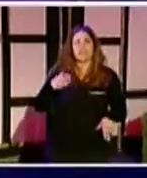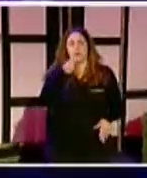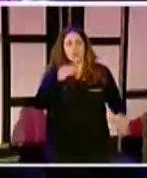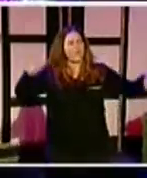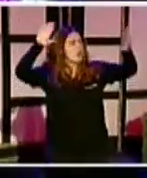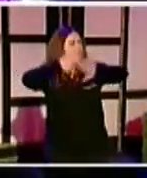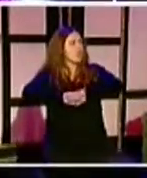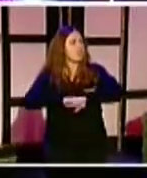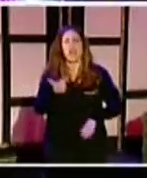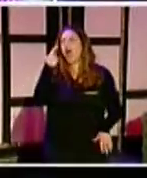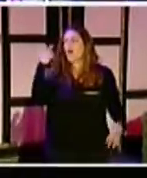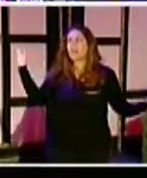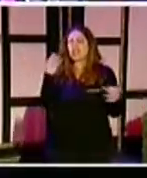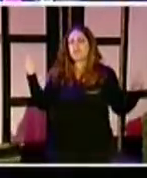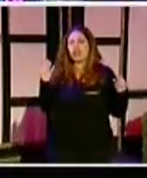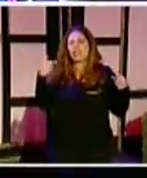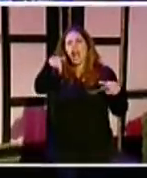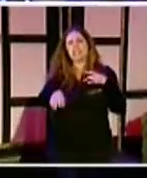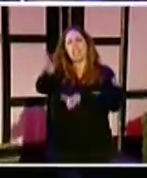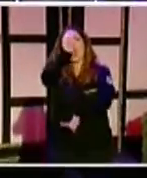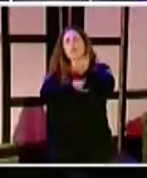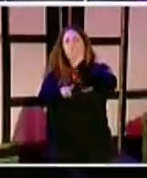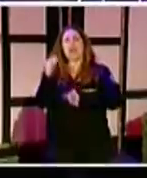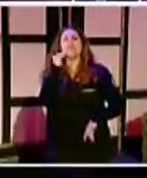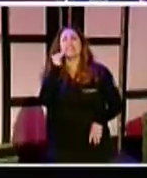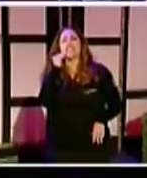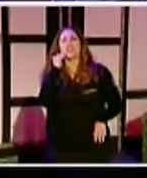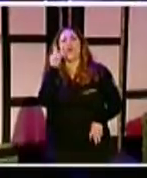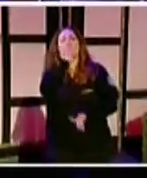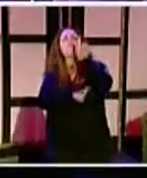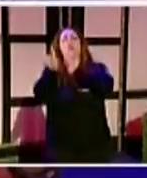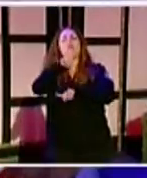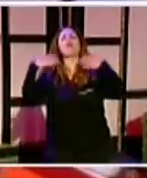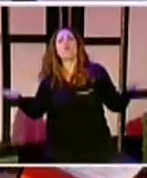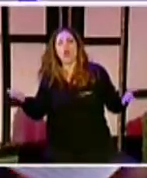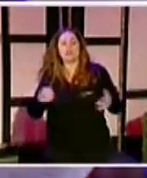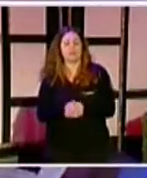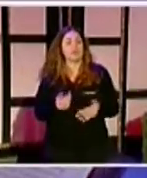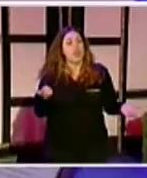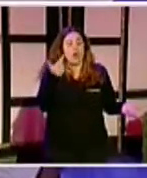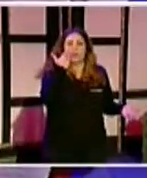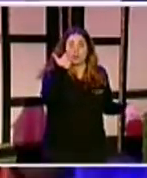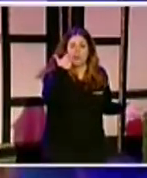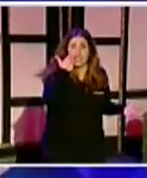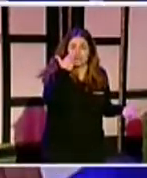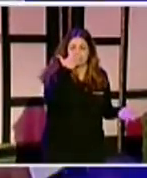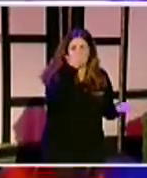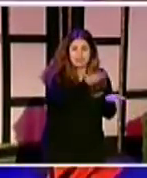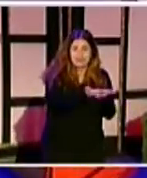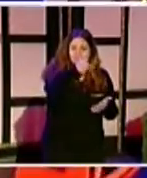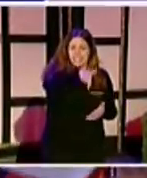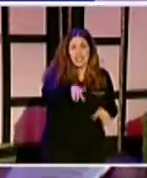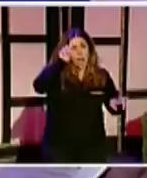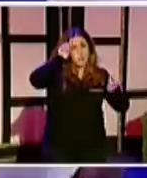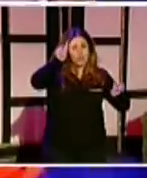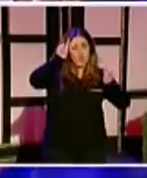puede saber qué problema es el que tiene usted con mi nieto Giovanni? Pues mire, la verdad es que no lo entiendo. Habitualmente el profesorado de este colegio